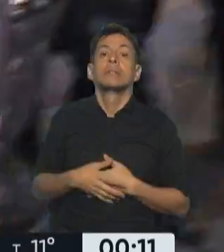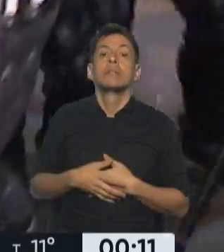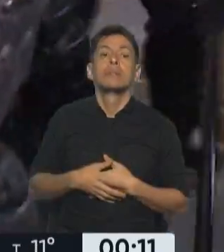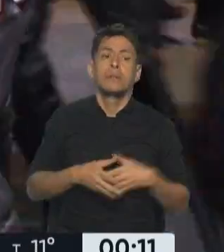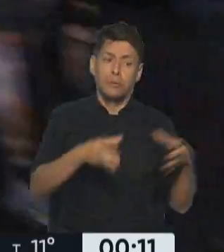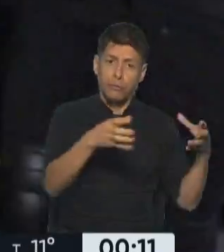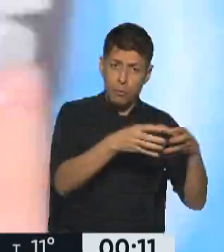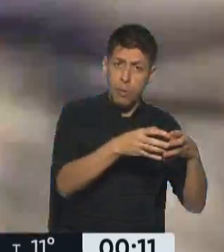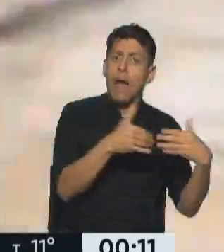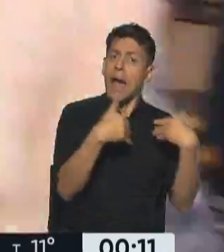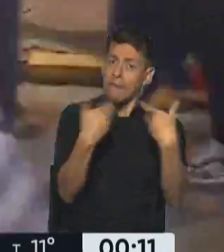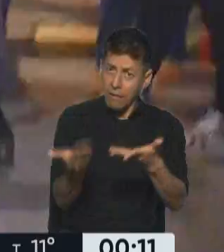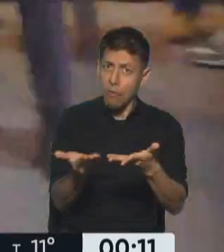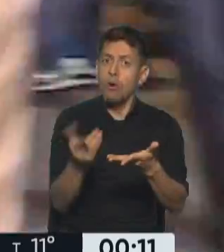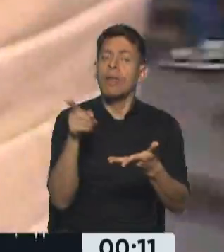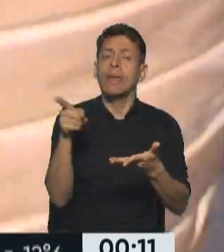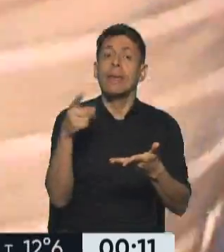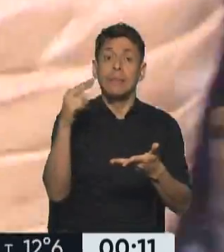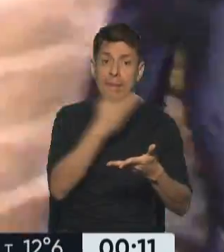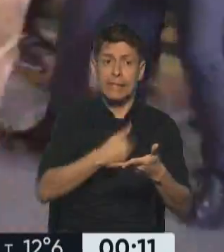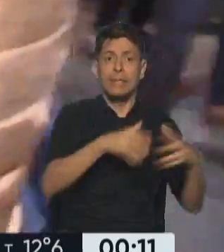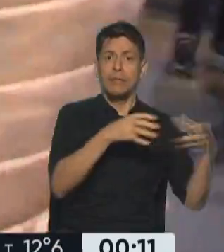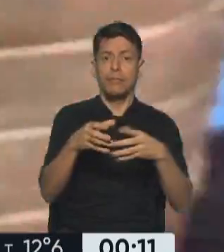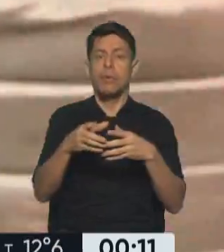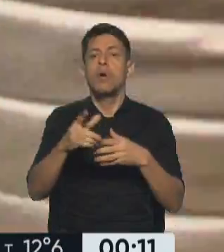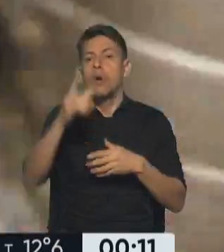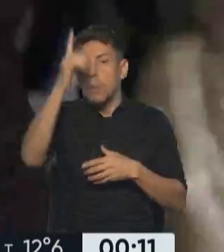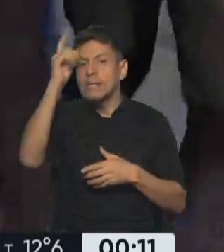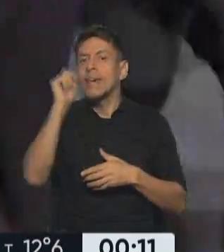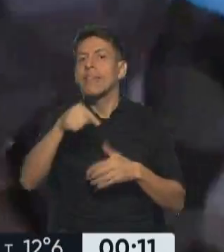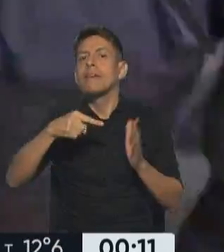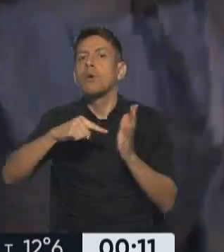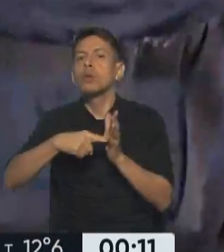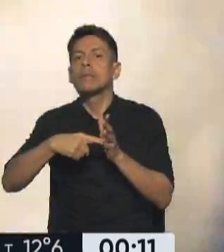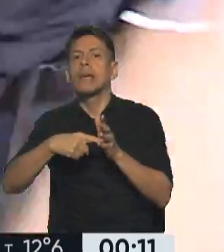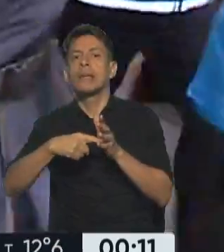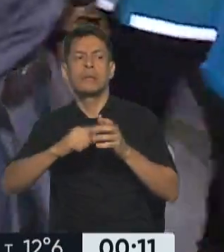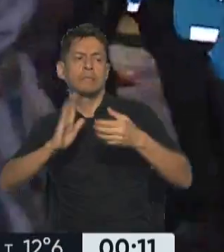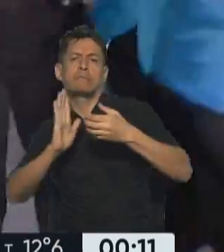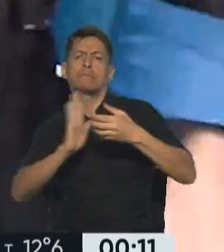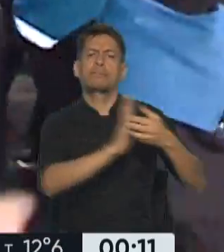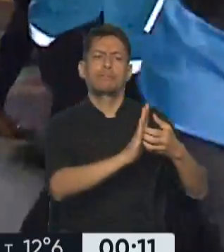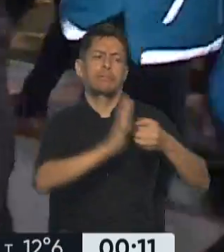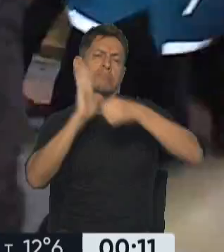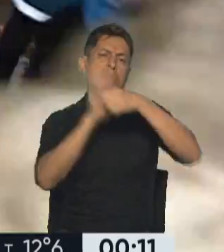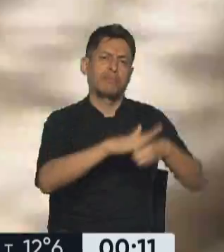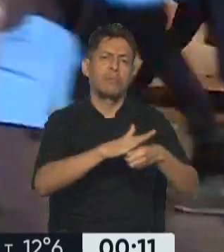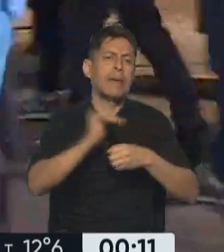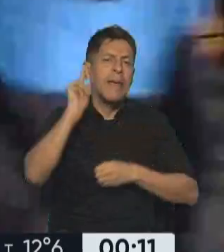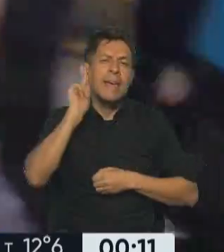manifestarse a favor de la vicepresidenta, la policía de la Ciudad Autónoma de Buenos Aires comenzó a reprimir con